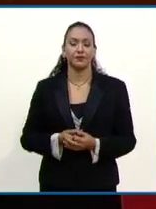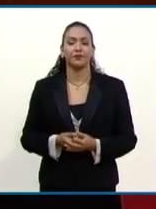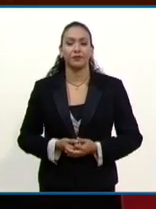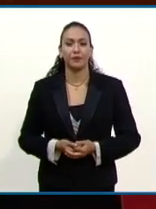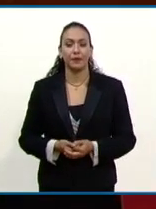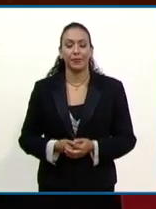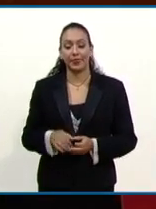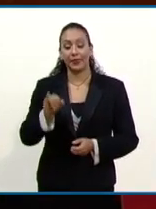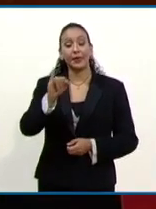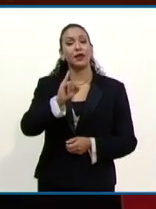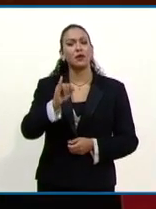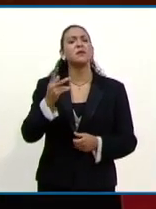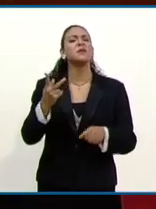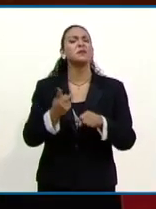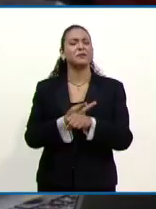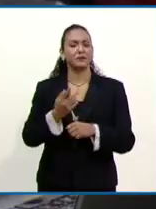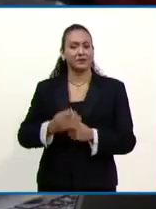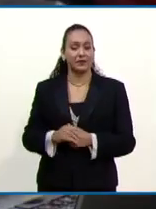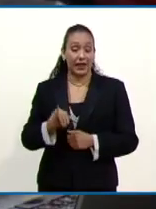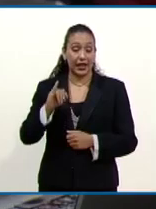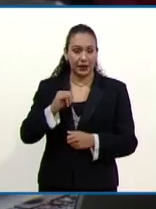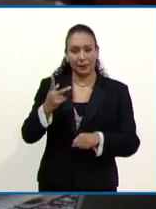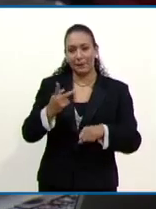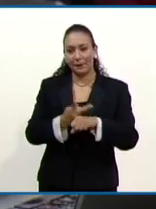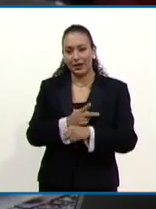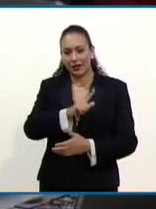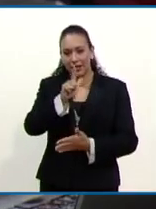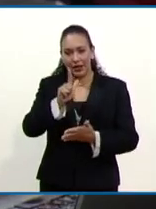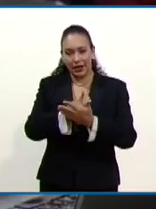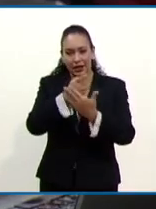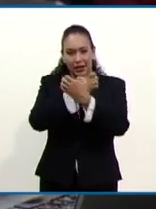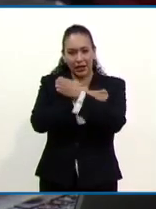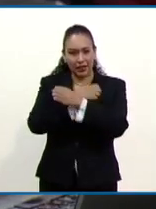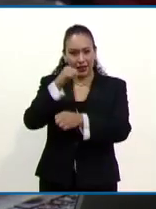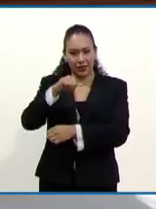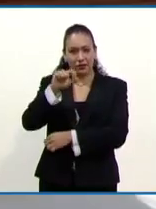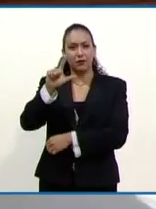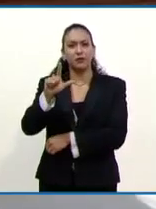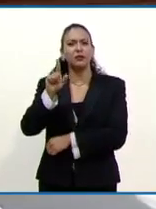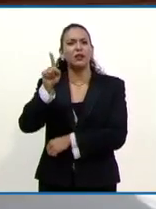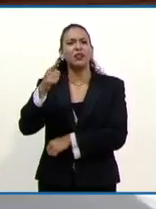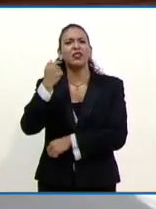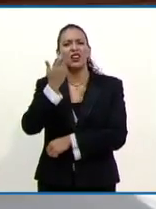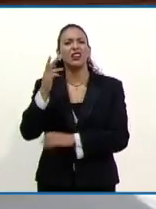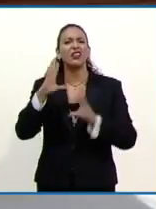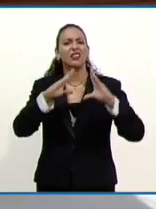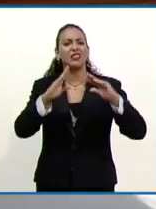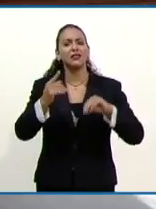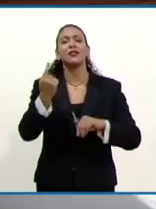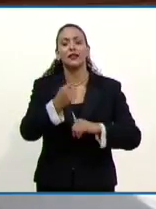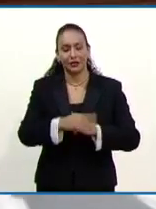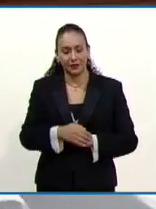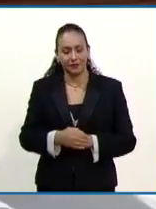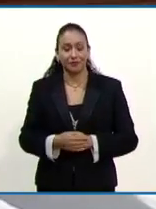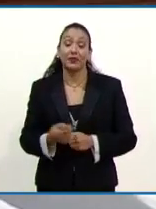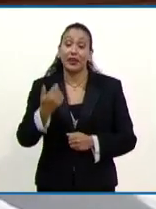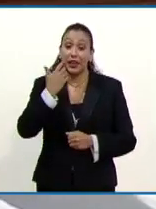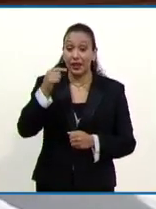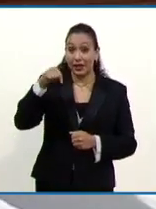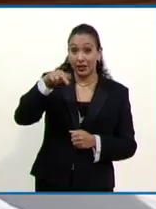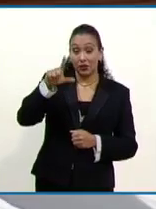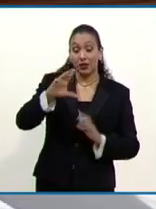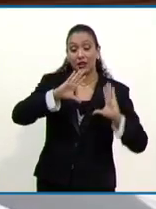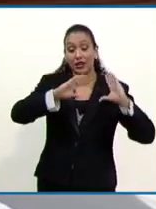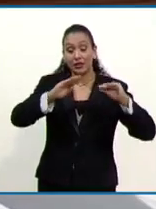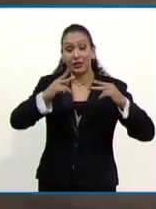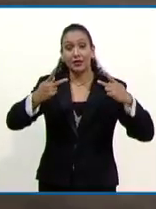El jueves, el Pleno invalidó parte de un artículo de la Ley de Educación de Nuevo León, que establecía como finalidad de la formación escolar en ese estado